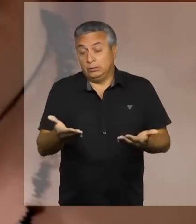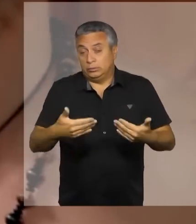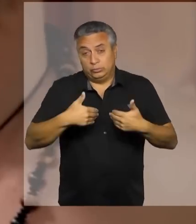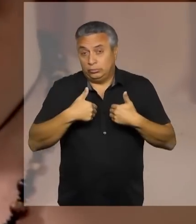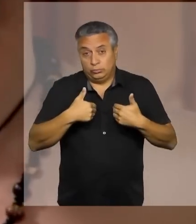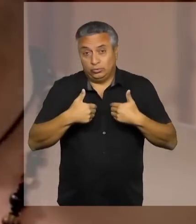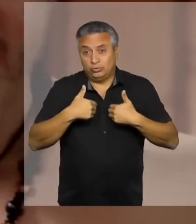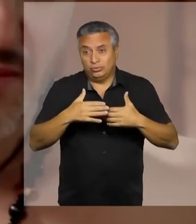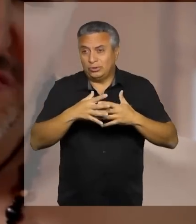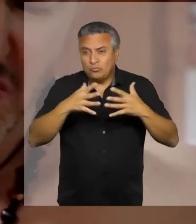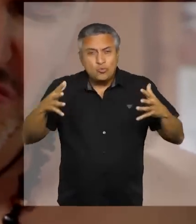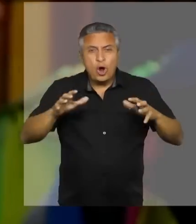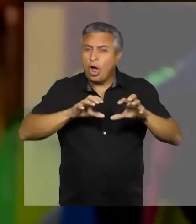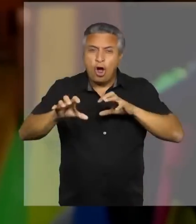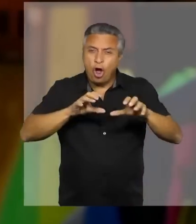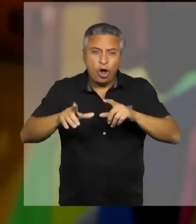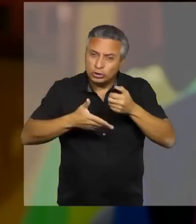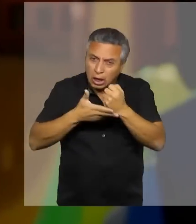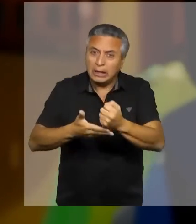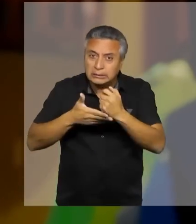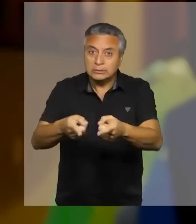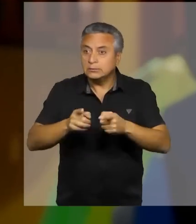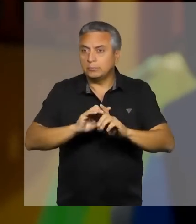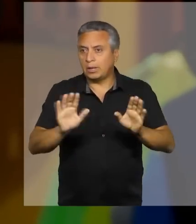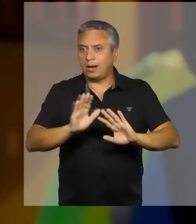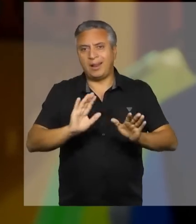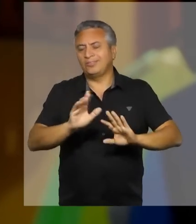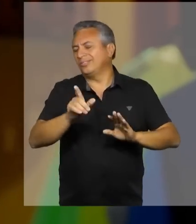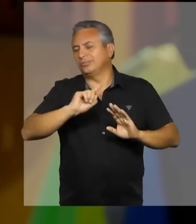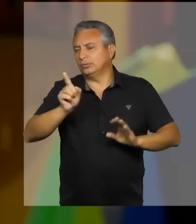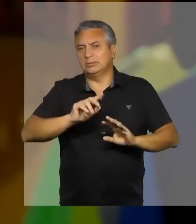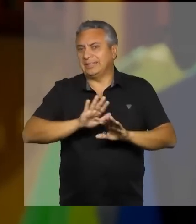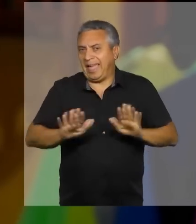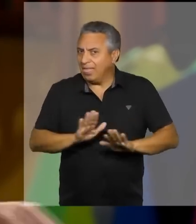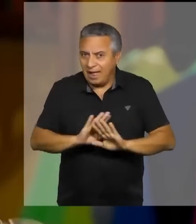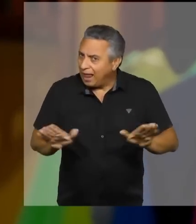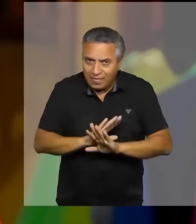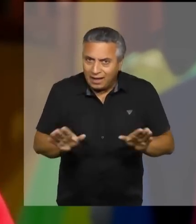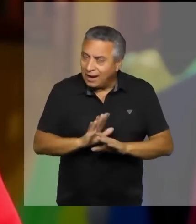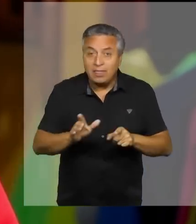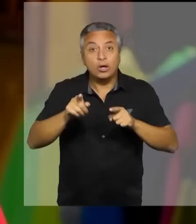he hecho tantas cosas por ella, pero... No, pero nada. No, es